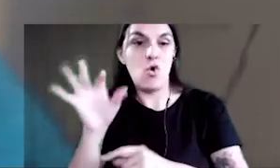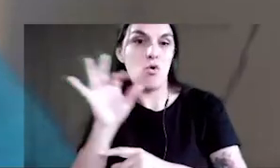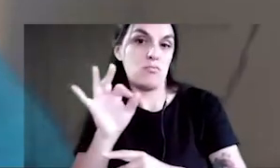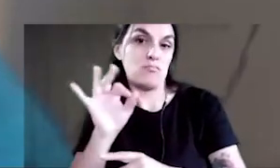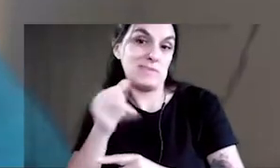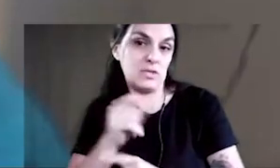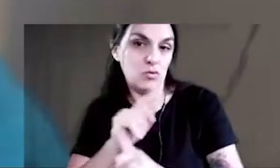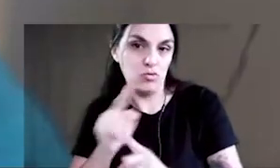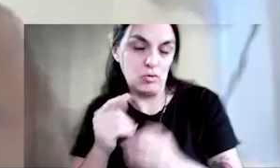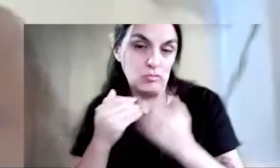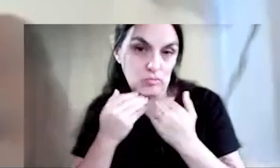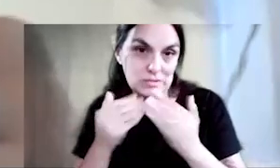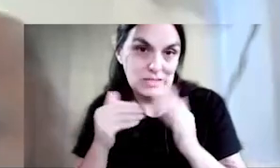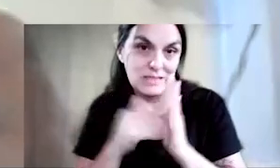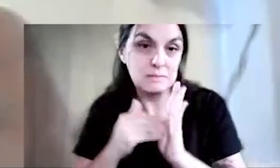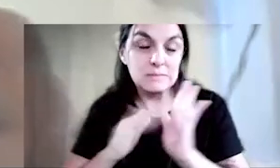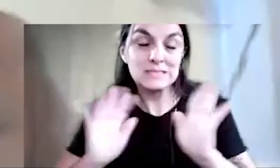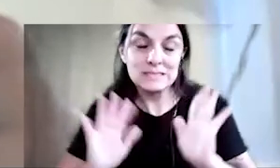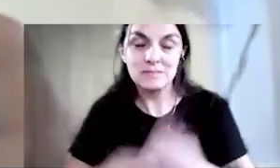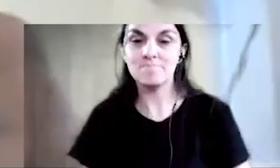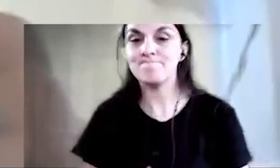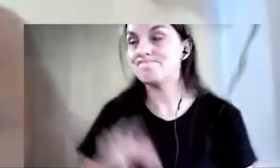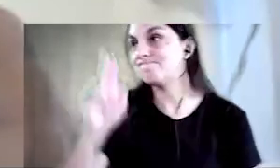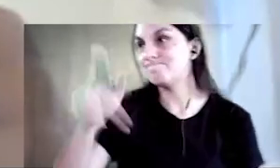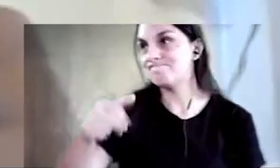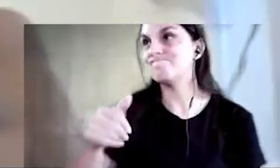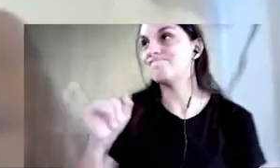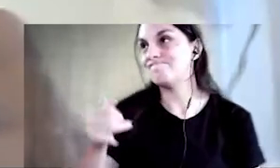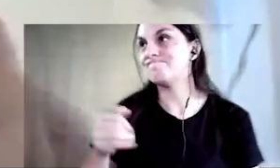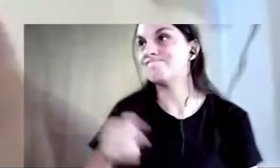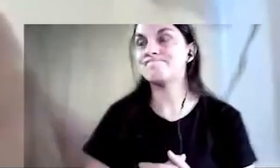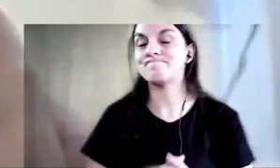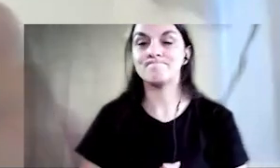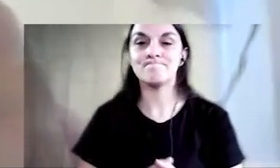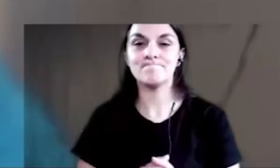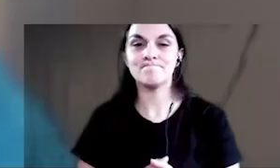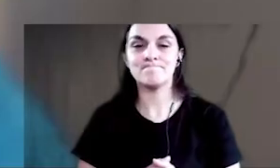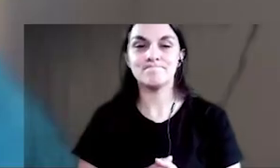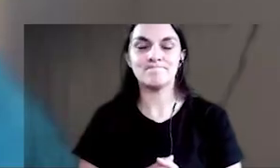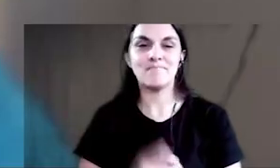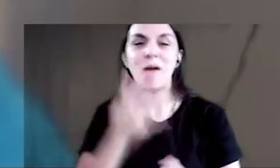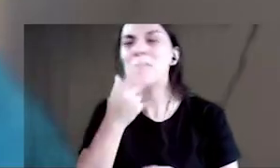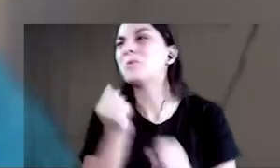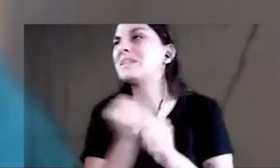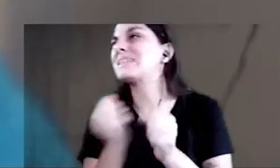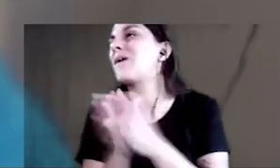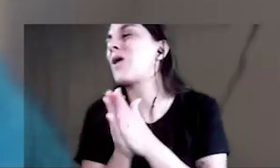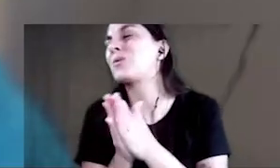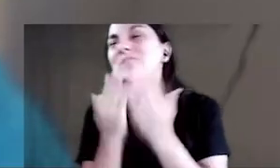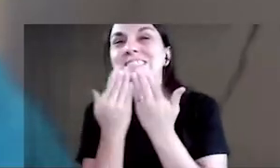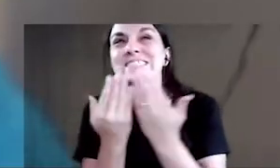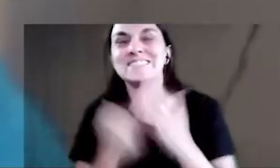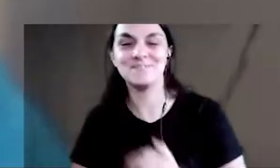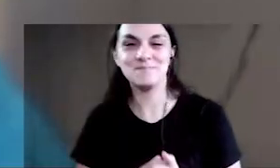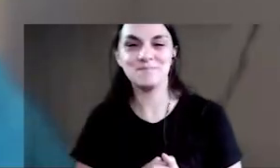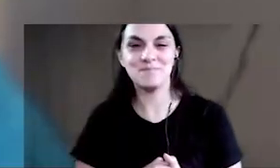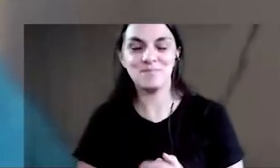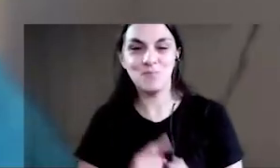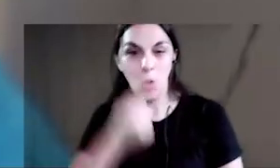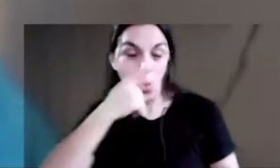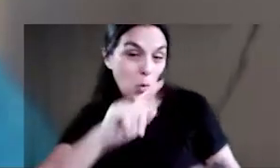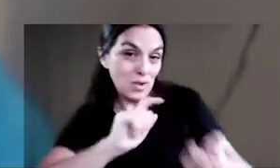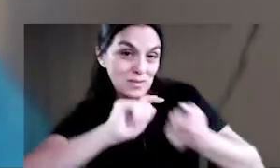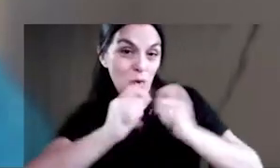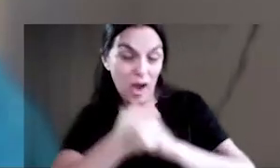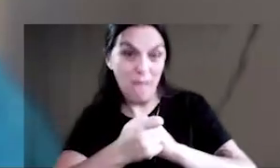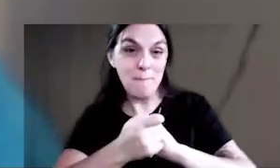no. exacto, tenés razón. Ay, cómo me Las gusta últimas trabajar con vos. Las últimas modificaciones que